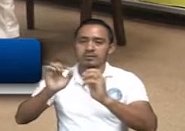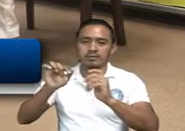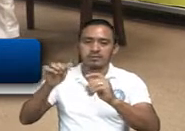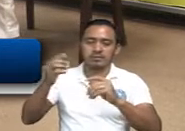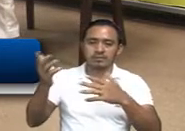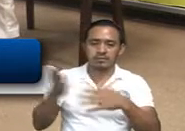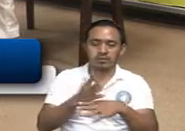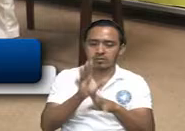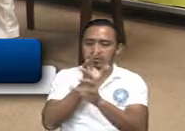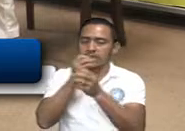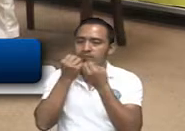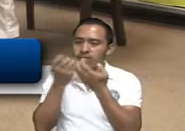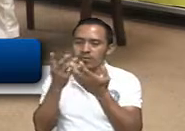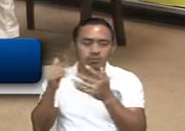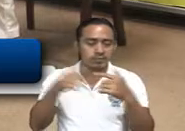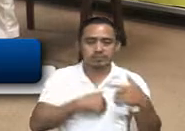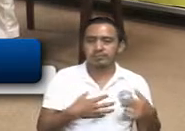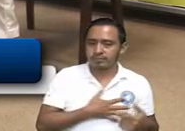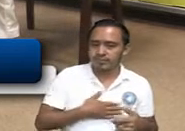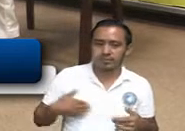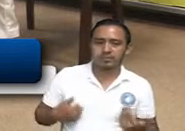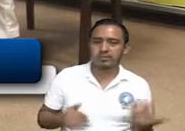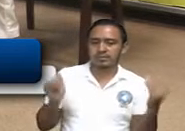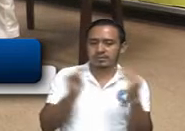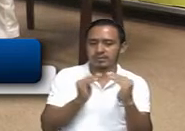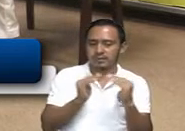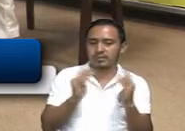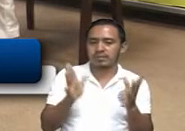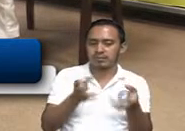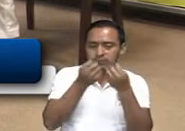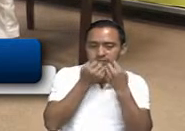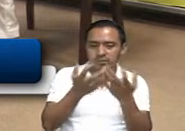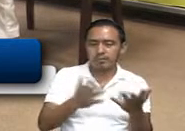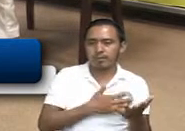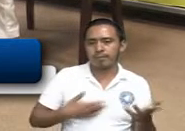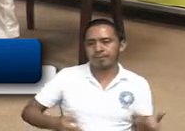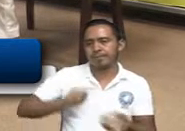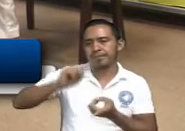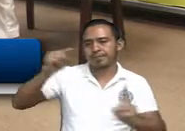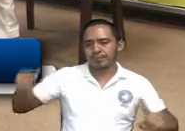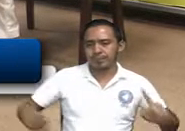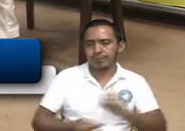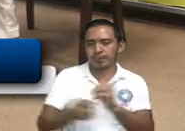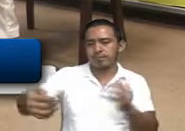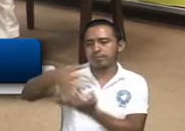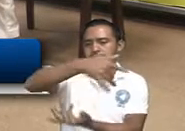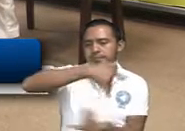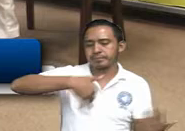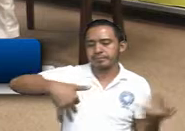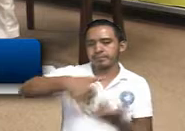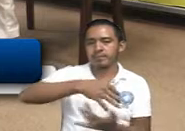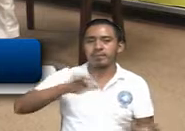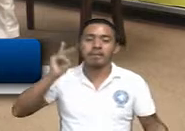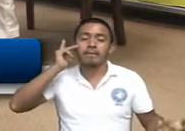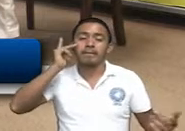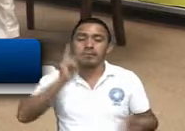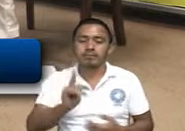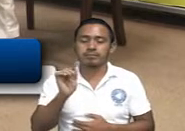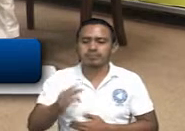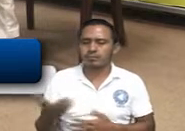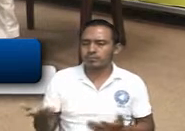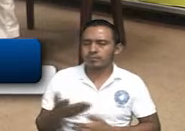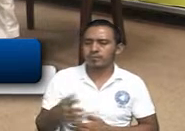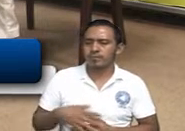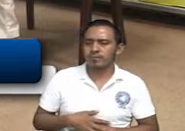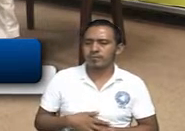no queremos dar. Entonces hay que expresar el amor, hay que mejorar o identificar conductas